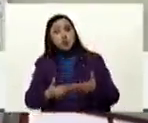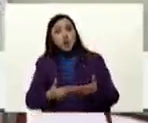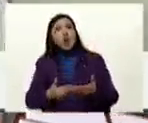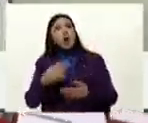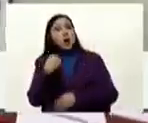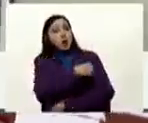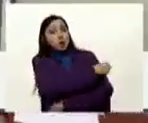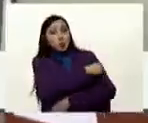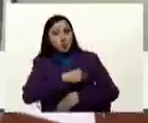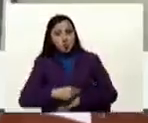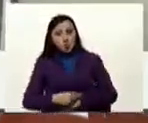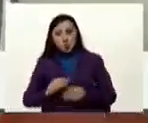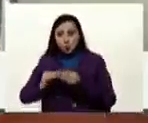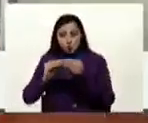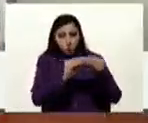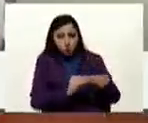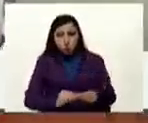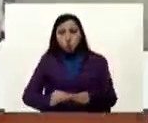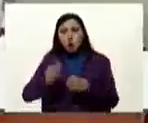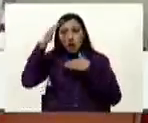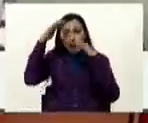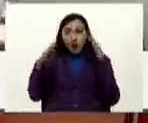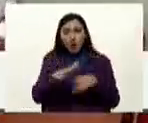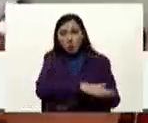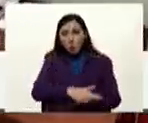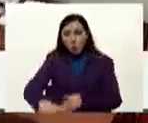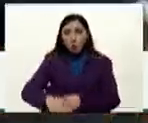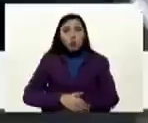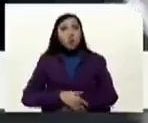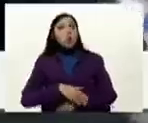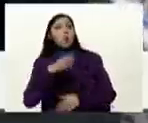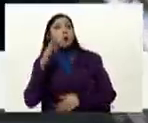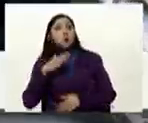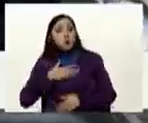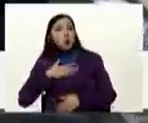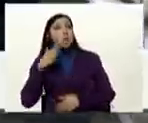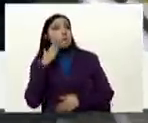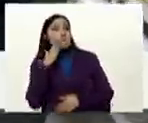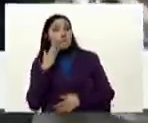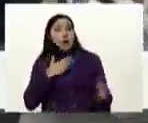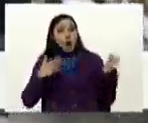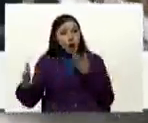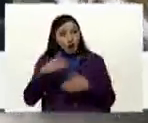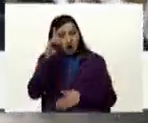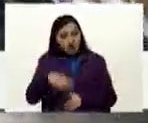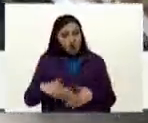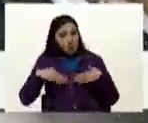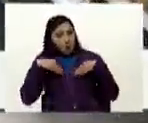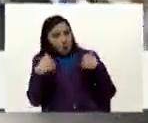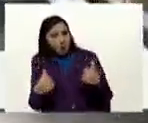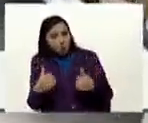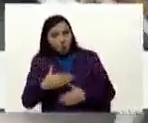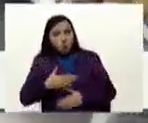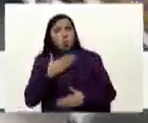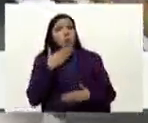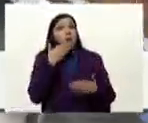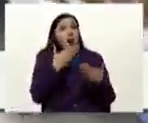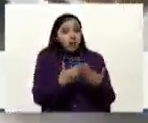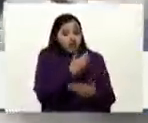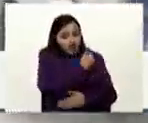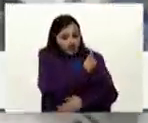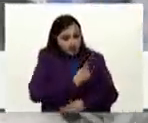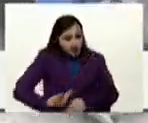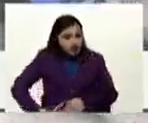hospital pediátrico Niño Jesús. Como madre y servidora de la salud, agradecerle de